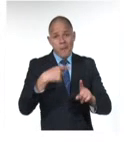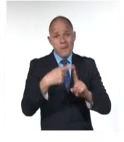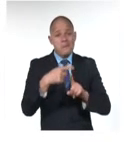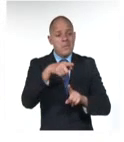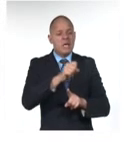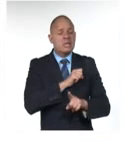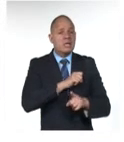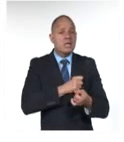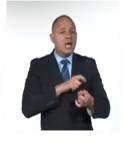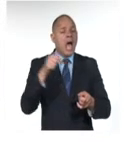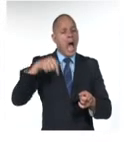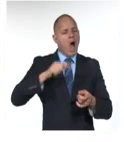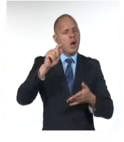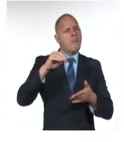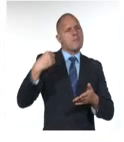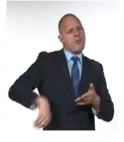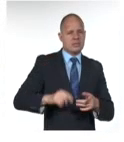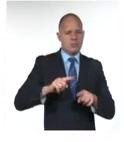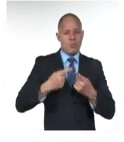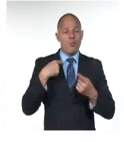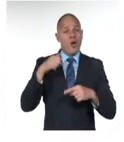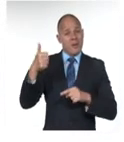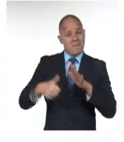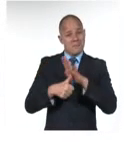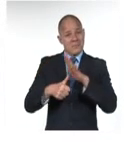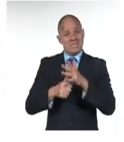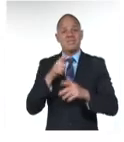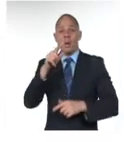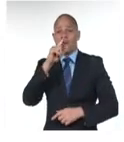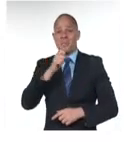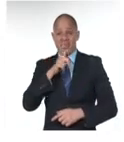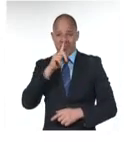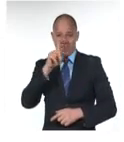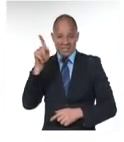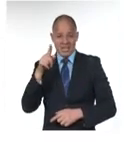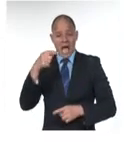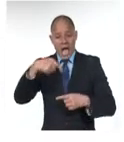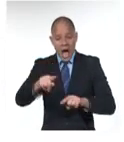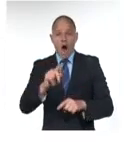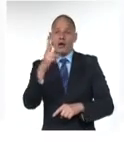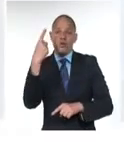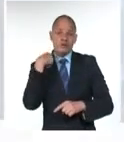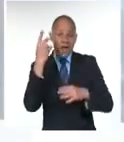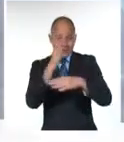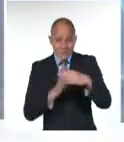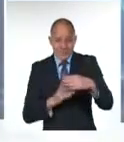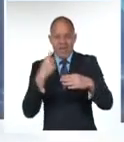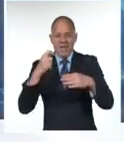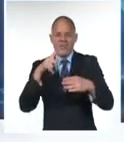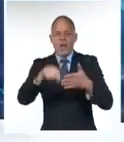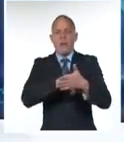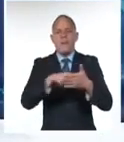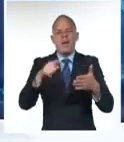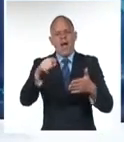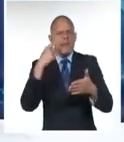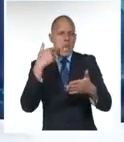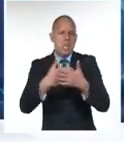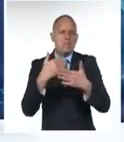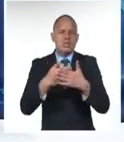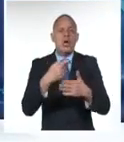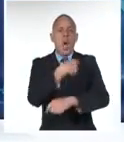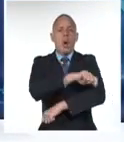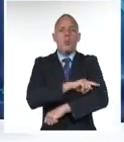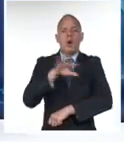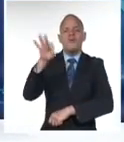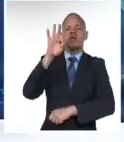año electoral, el desafío migratorio presente en su frontera sur y a cuyos inmigrantes somete, como práctica habitual, a